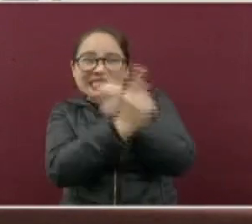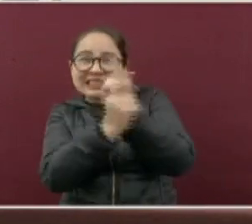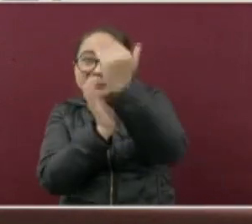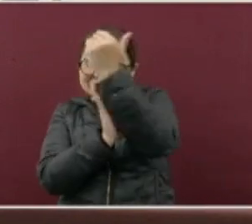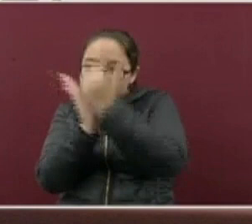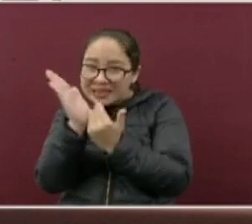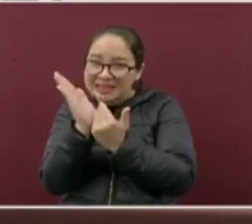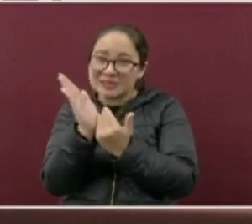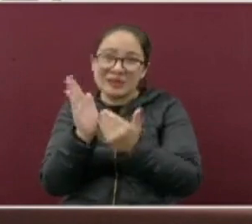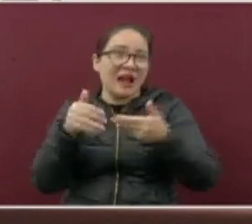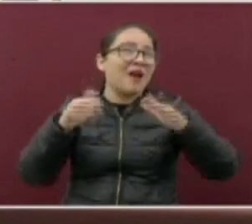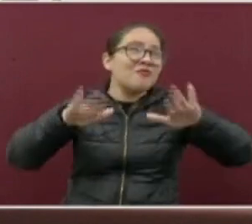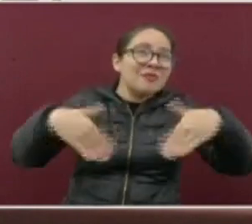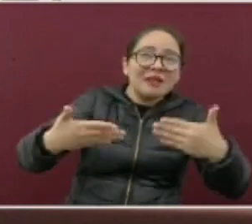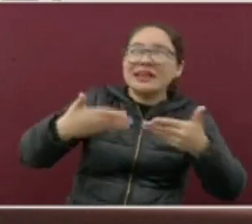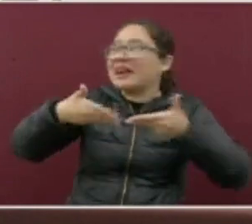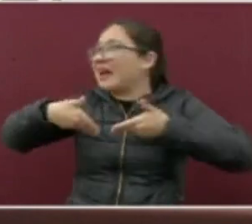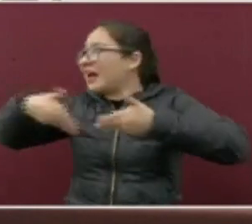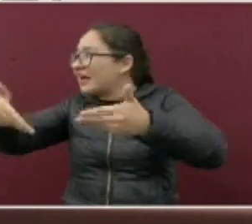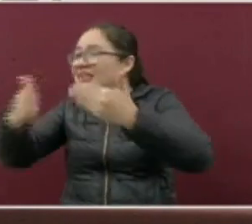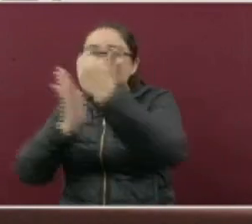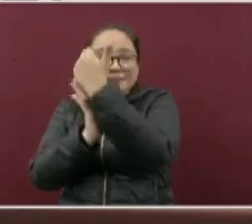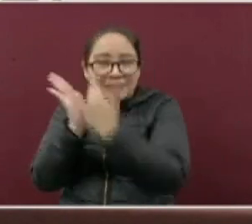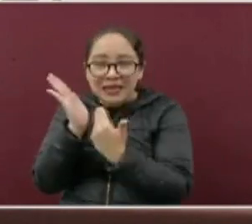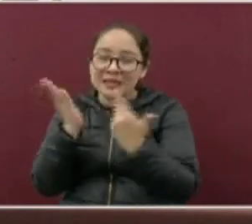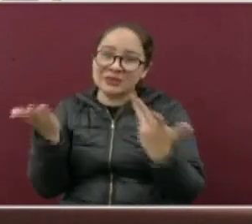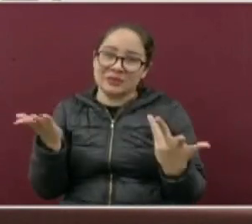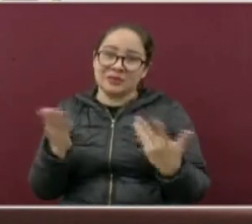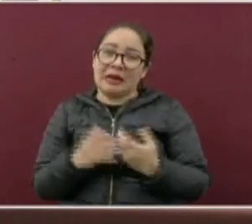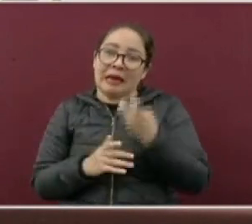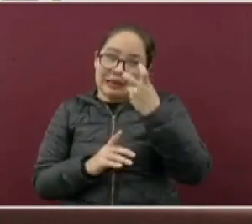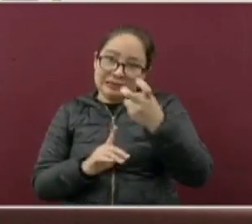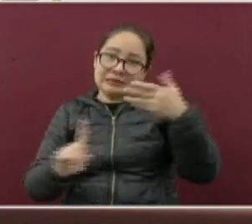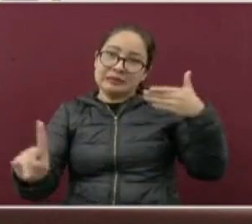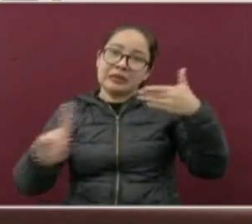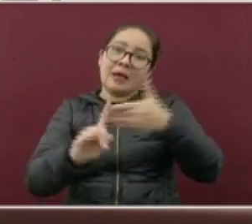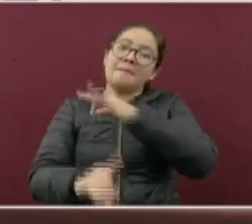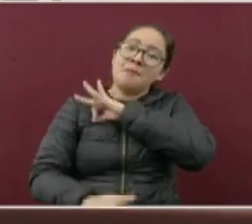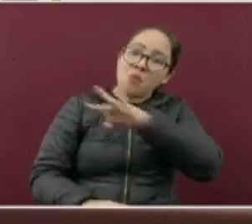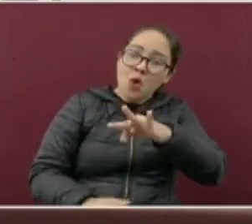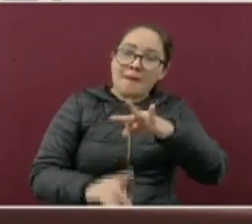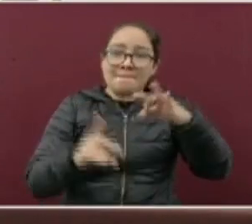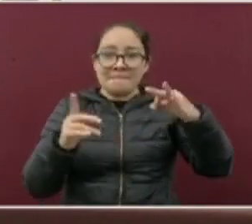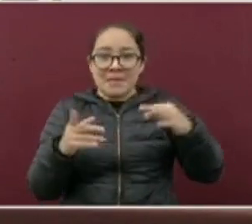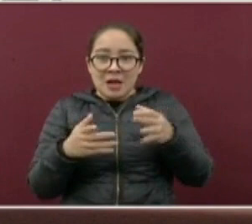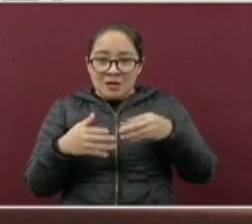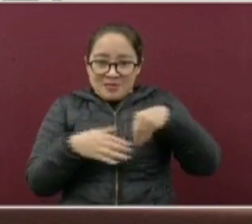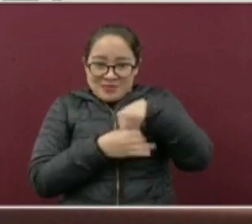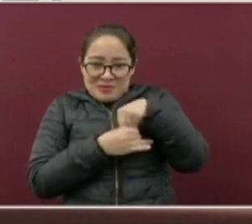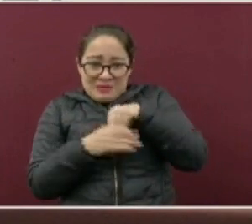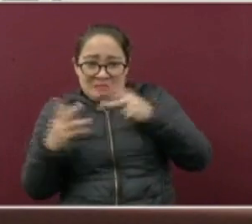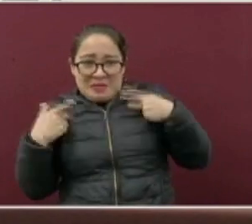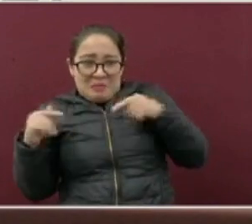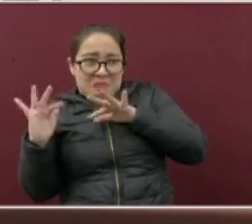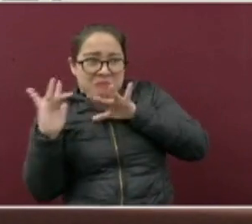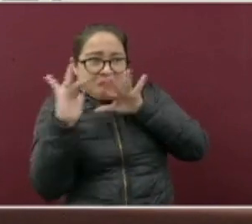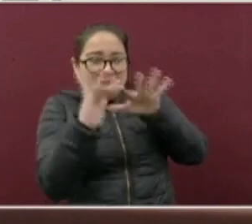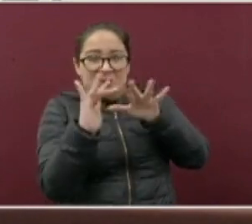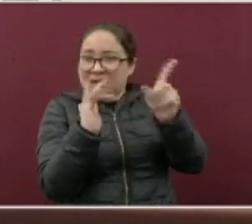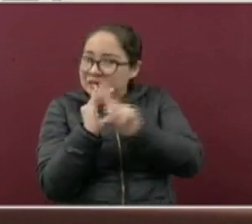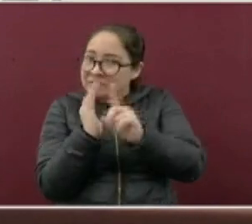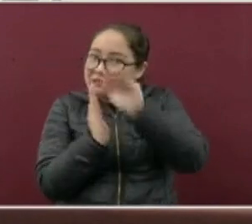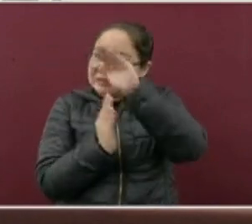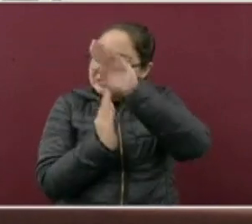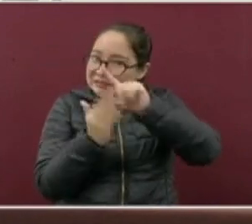personas en las calles y de esa forma evitar aglomeraciones, y además se tomarán en